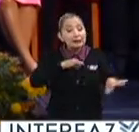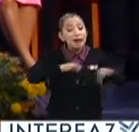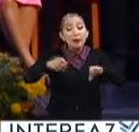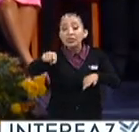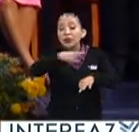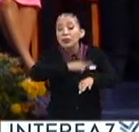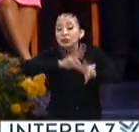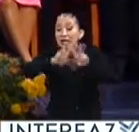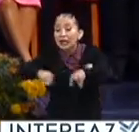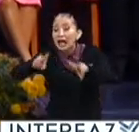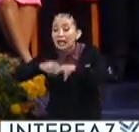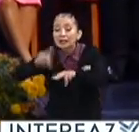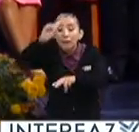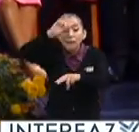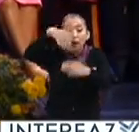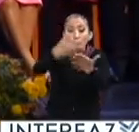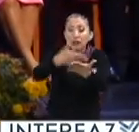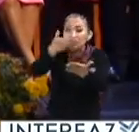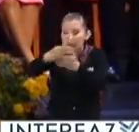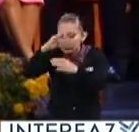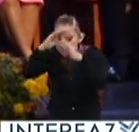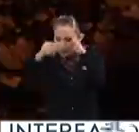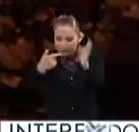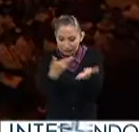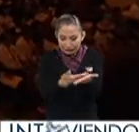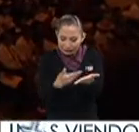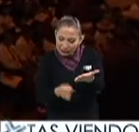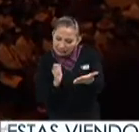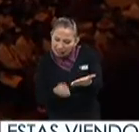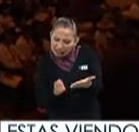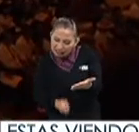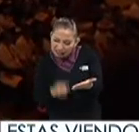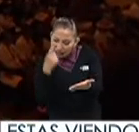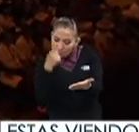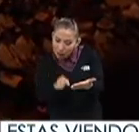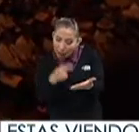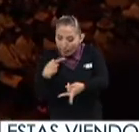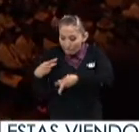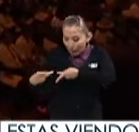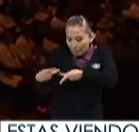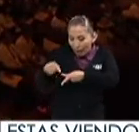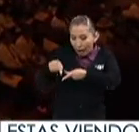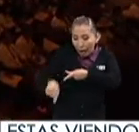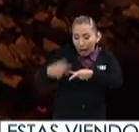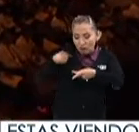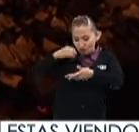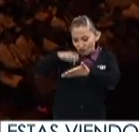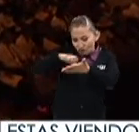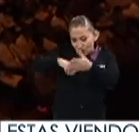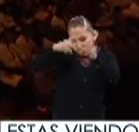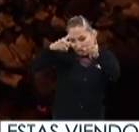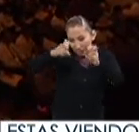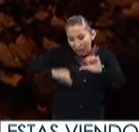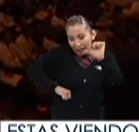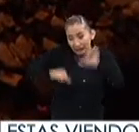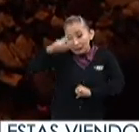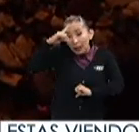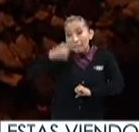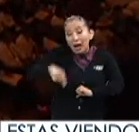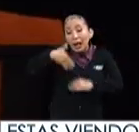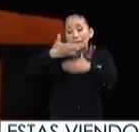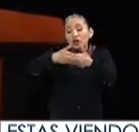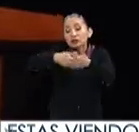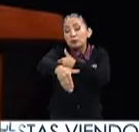en el análisis de las propuestas y reflexiones presentadas, con el fin de preparar una agenda o ejes de acción para